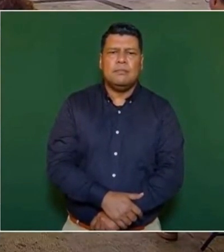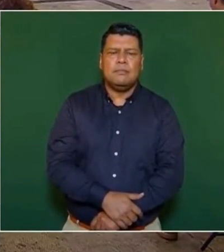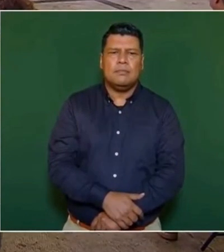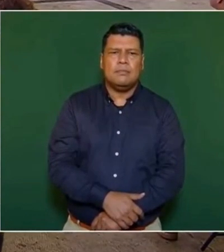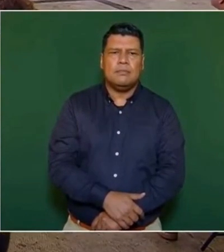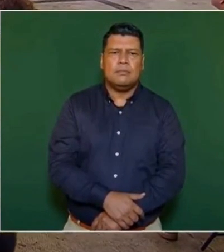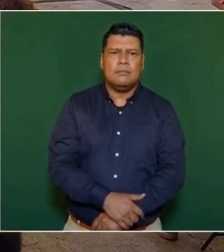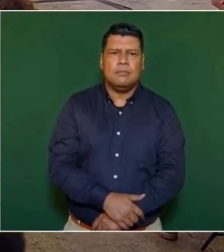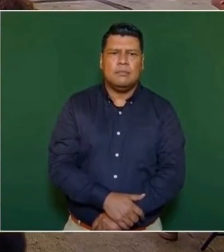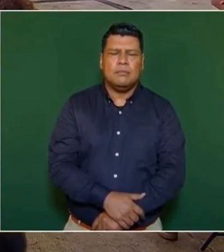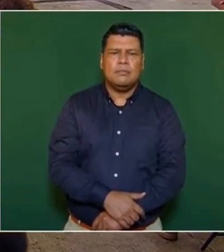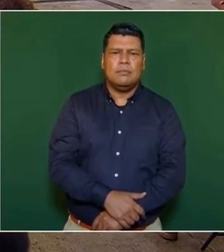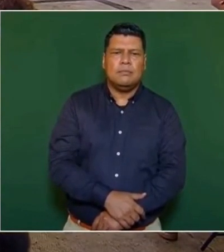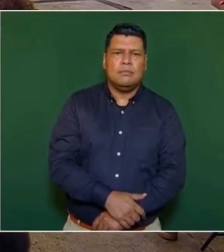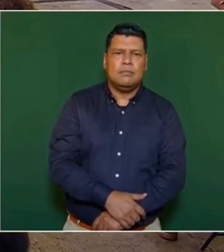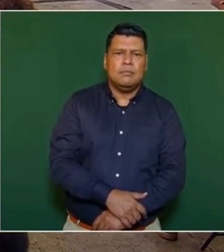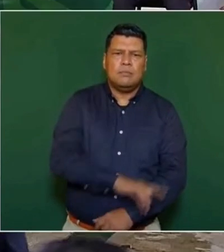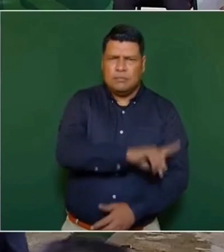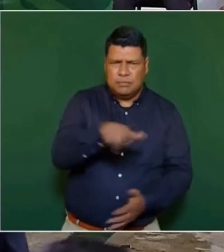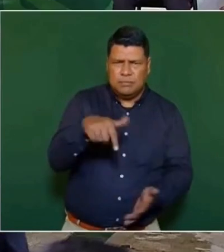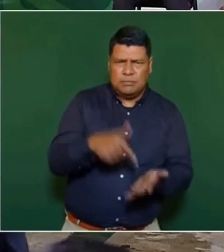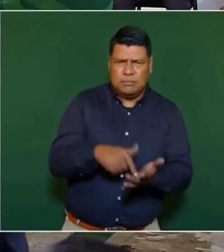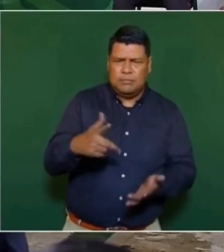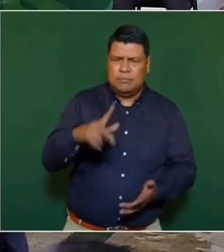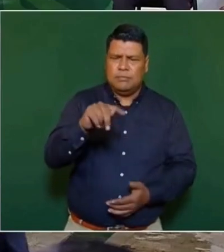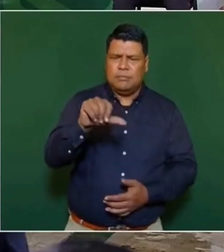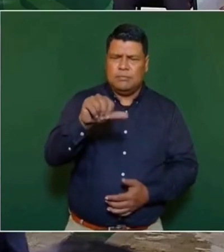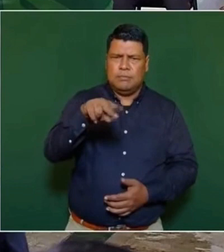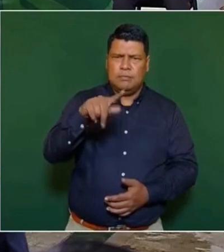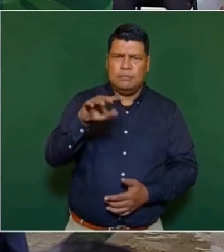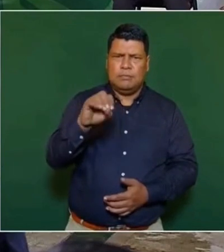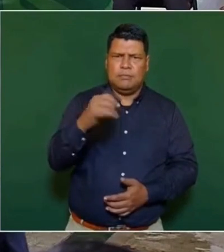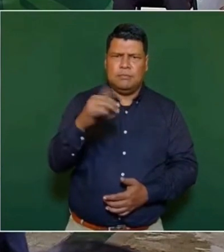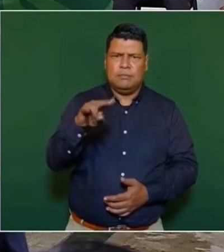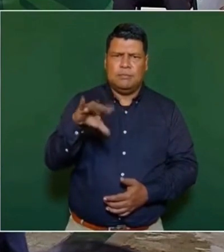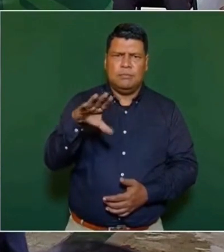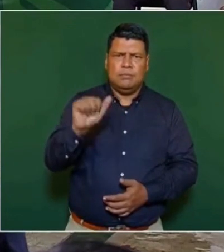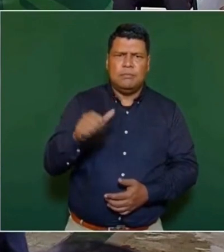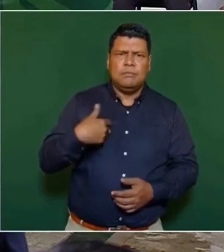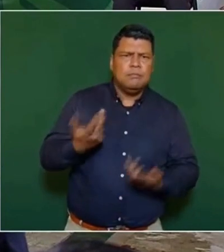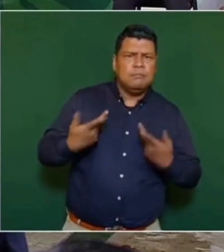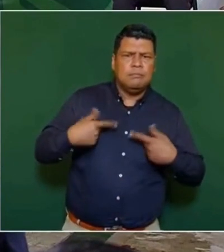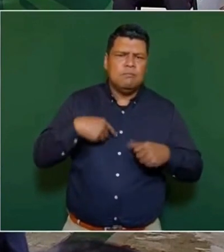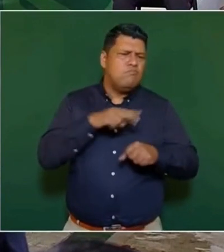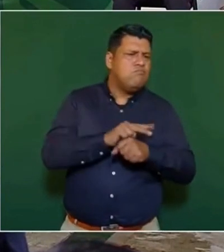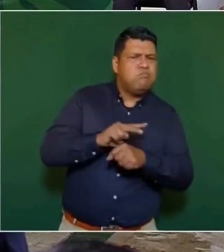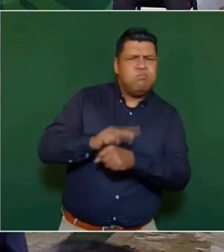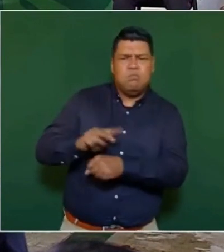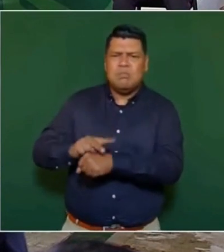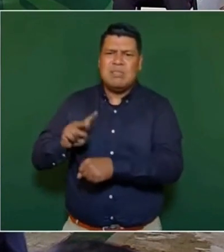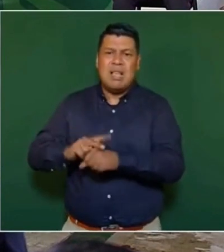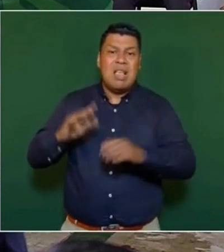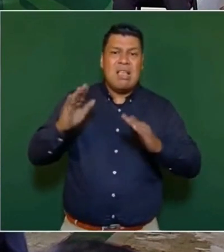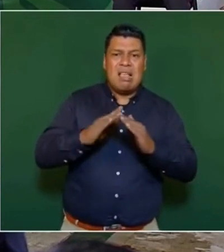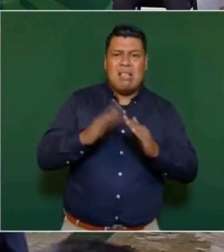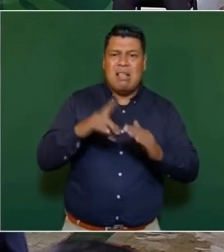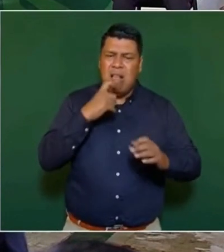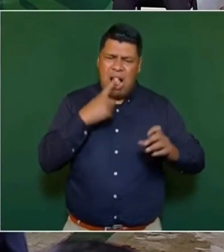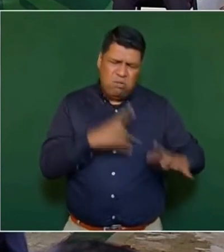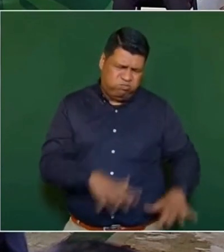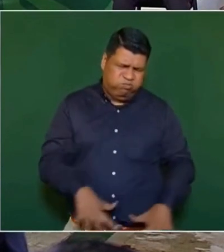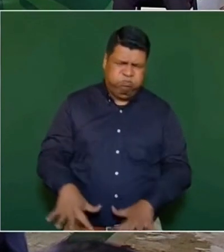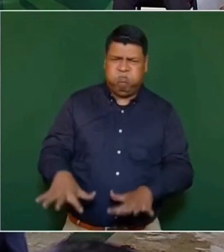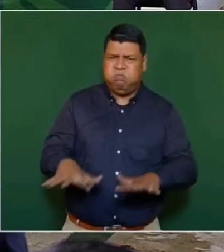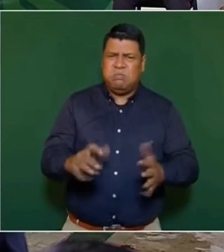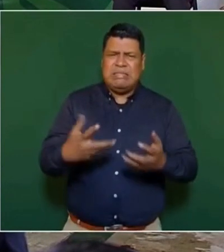Plan Sánchez y Tantoyuca, se efectuaron recorridos de vigilancia y extracción de lodo en alguna de las casas que fueron